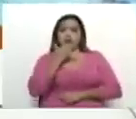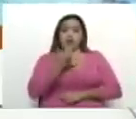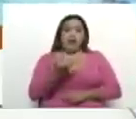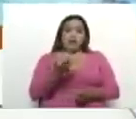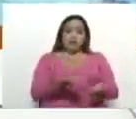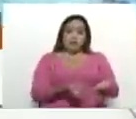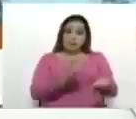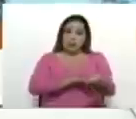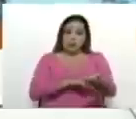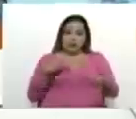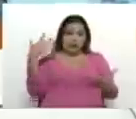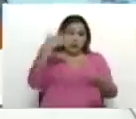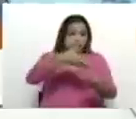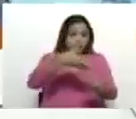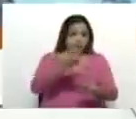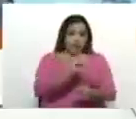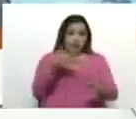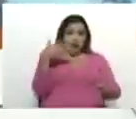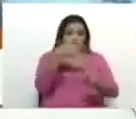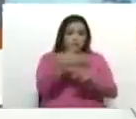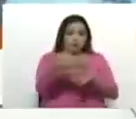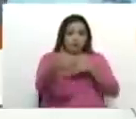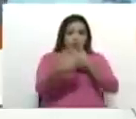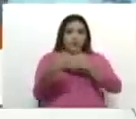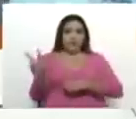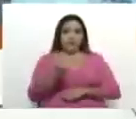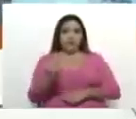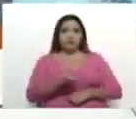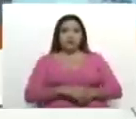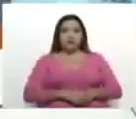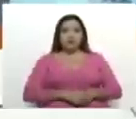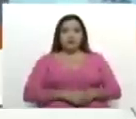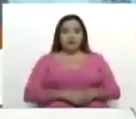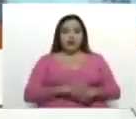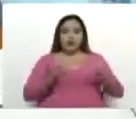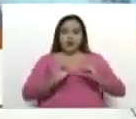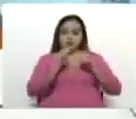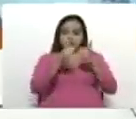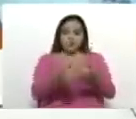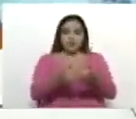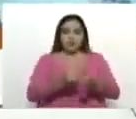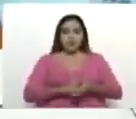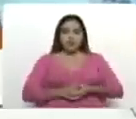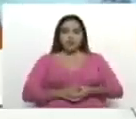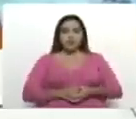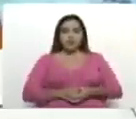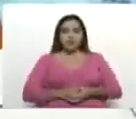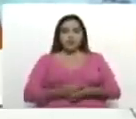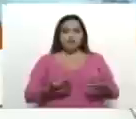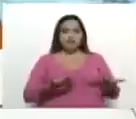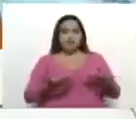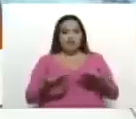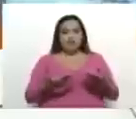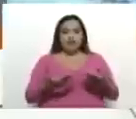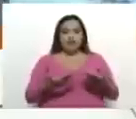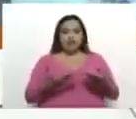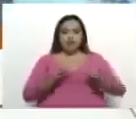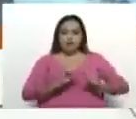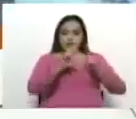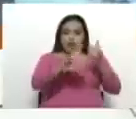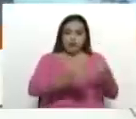la agresión contra Venezuela se instaura con el advenimiento al poder